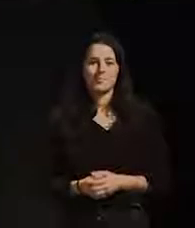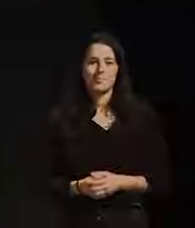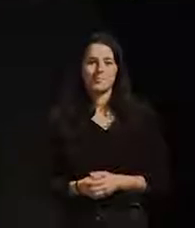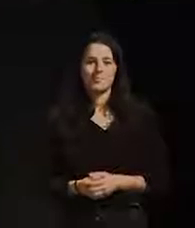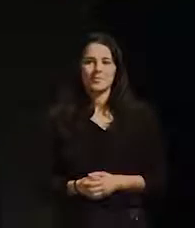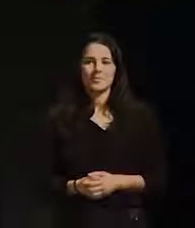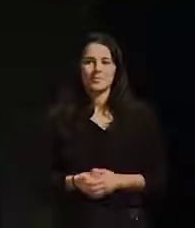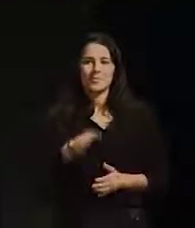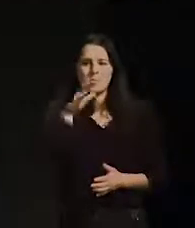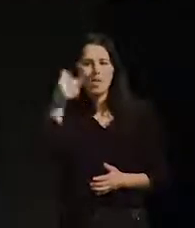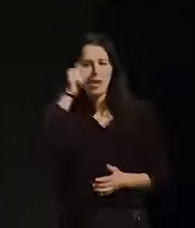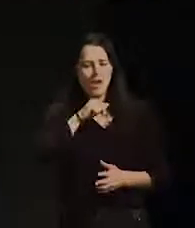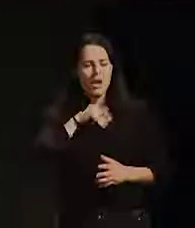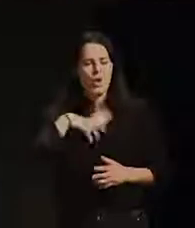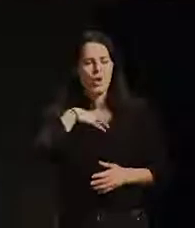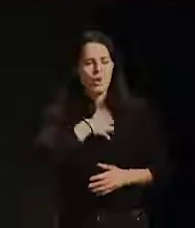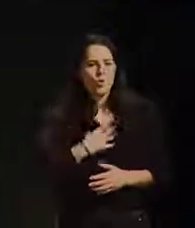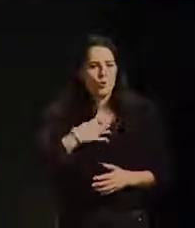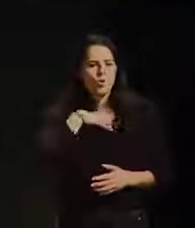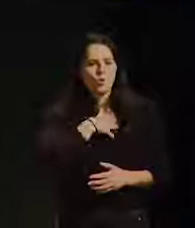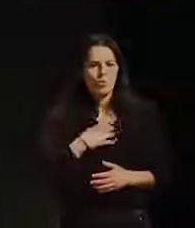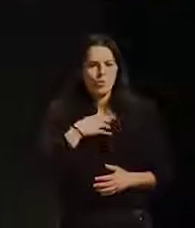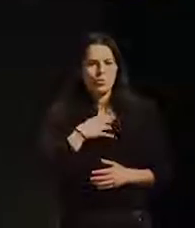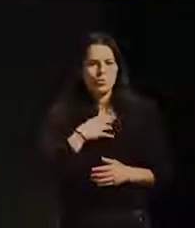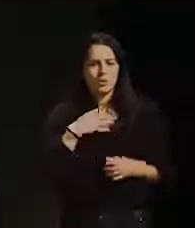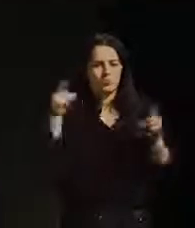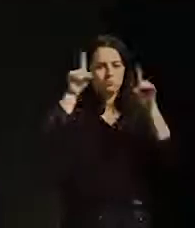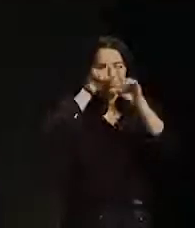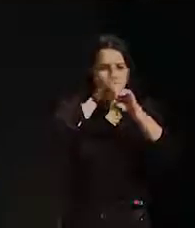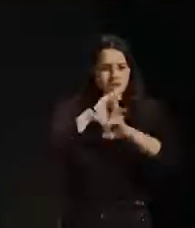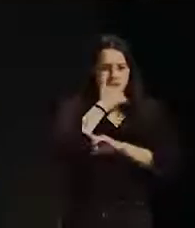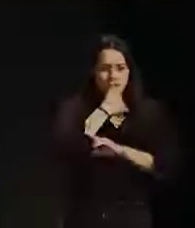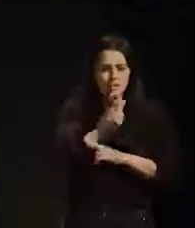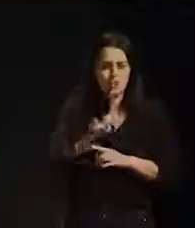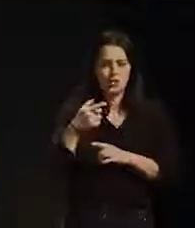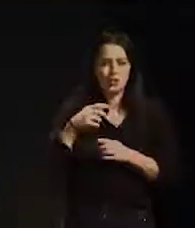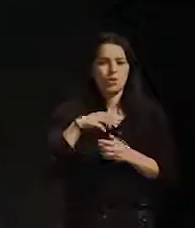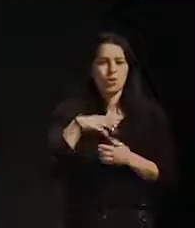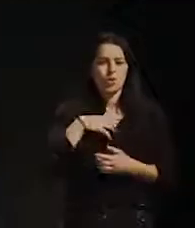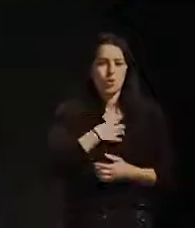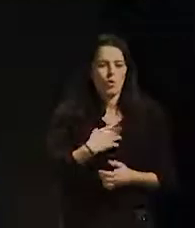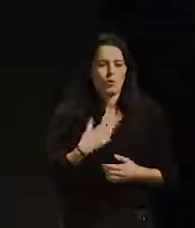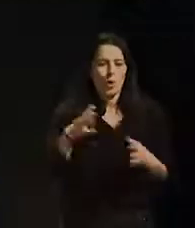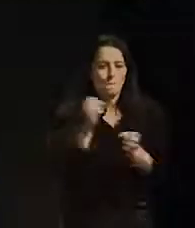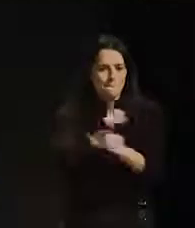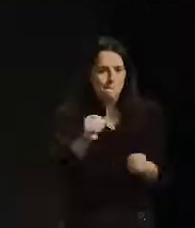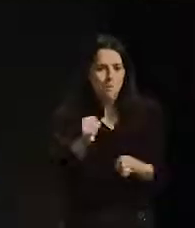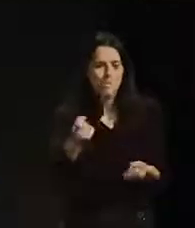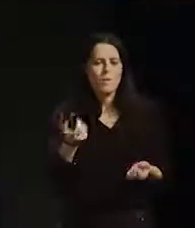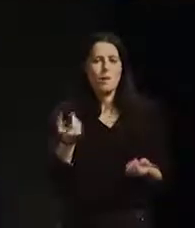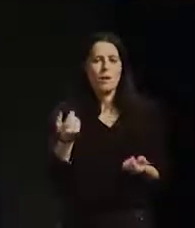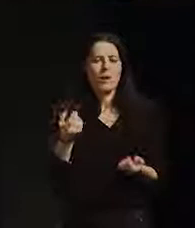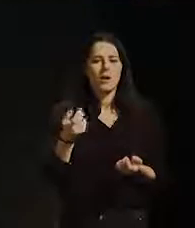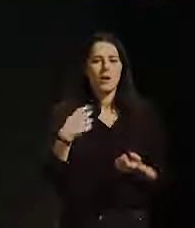Porque había luchado en la clandestinidad, había puesto bombas, había luchado